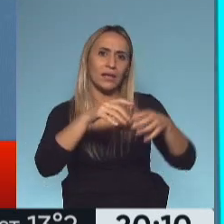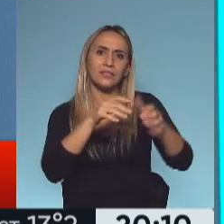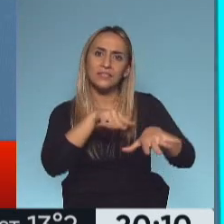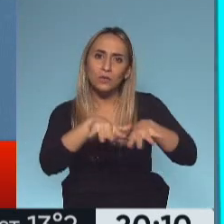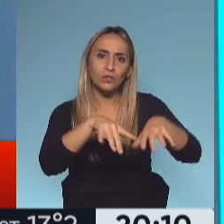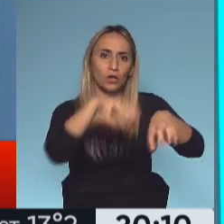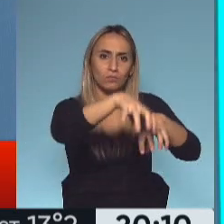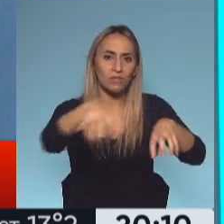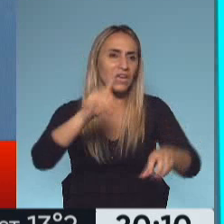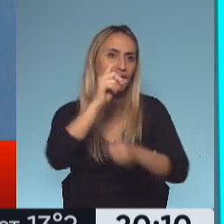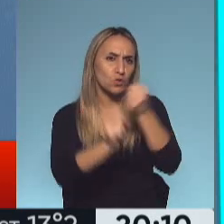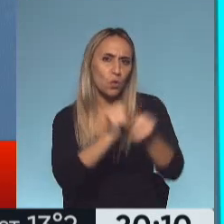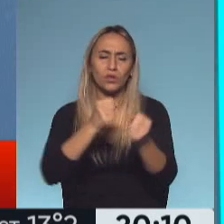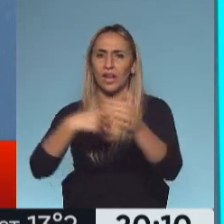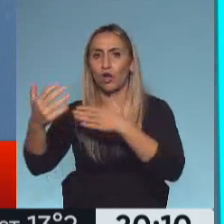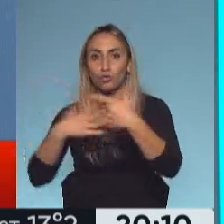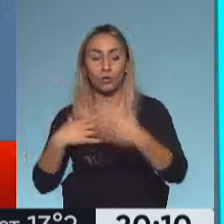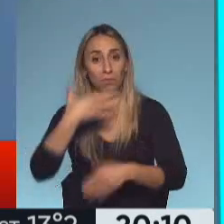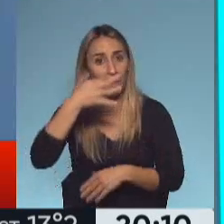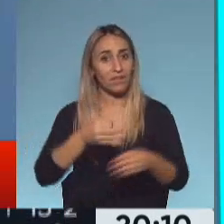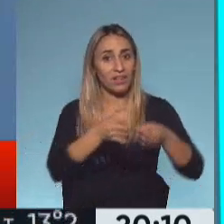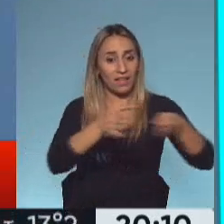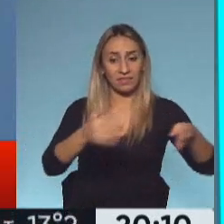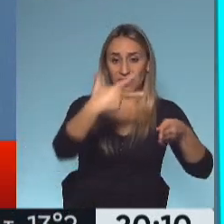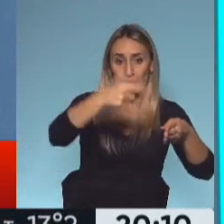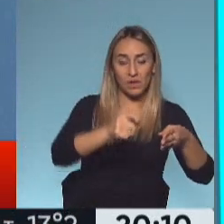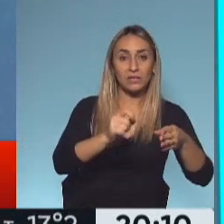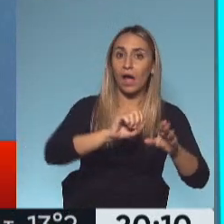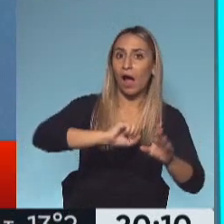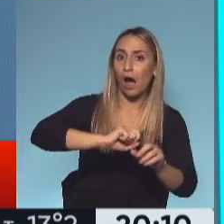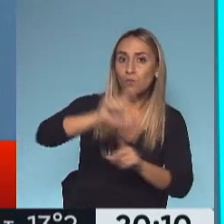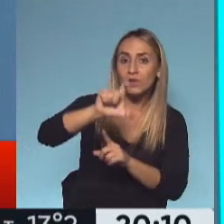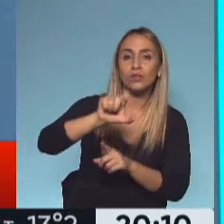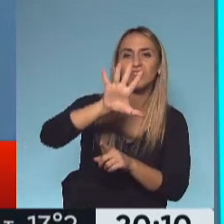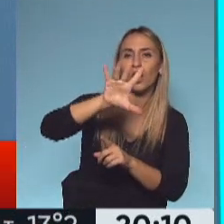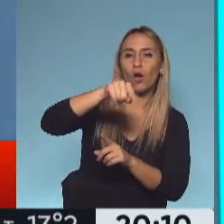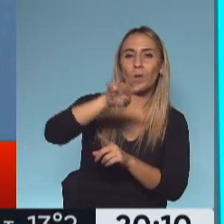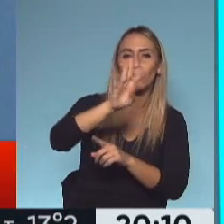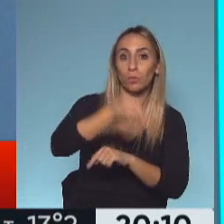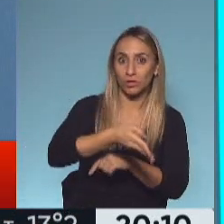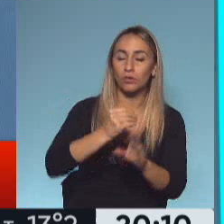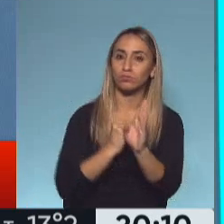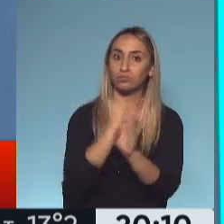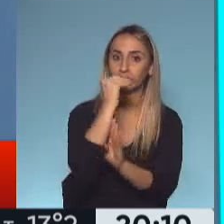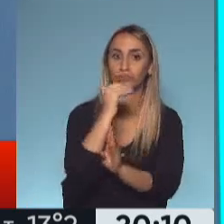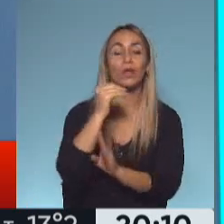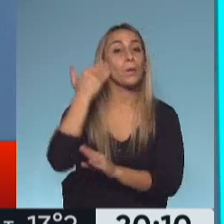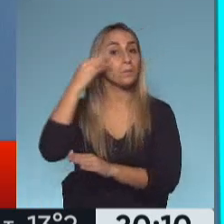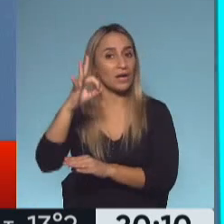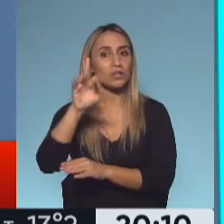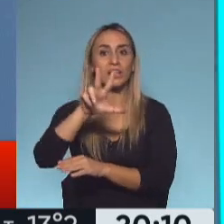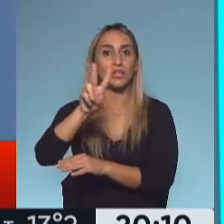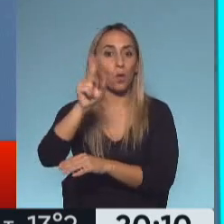sido realmente muy buenos, ¿no? Cerramos un primer trimestre con un aumento del 5,4%. Marzo, de un aumento interanual del